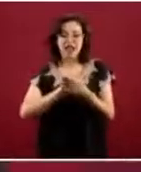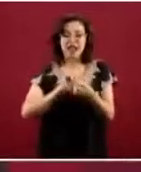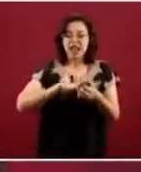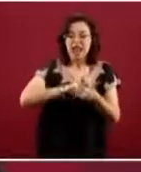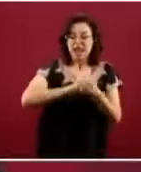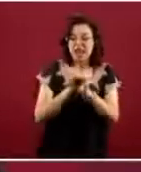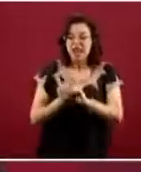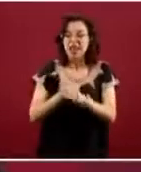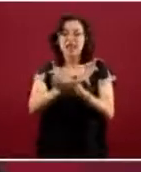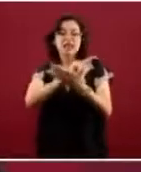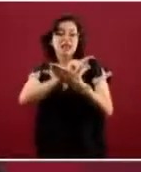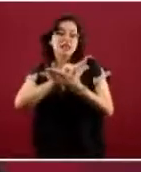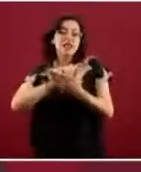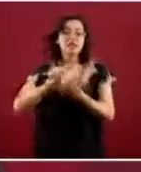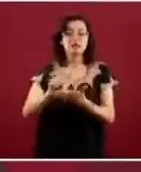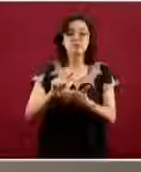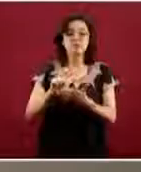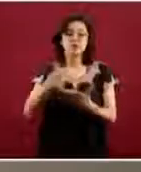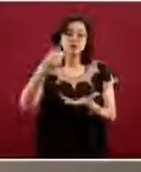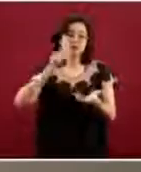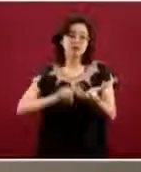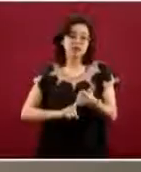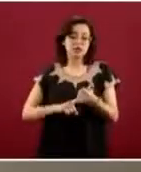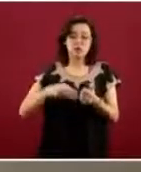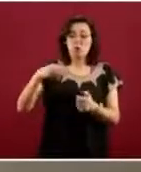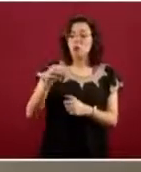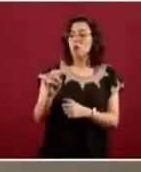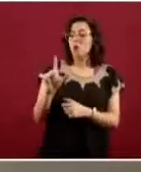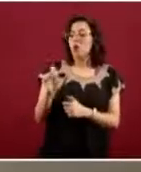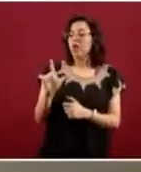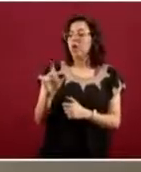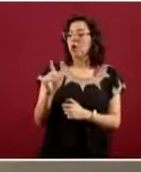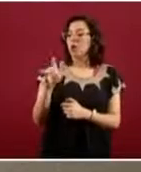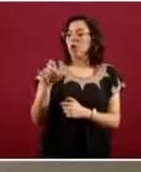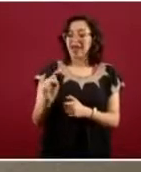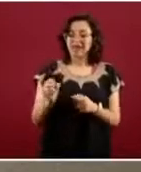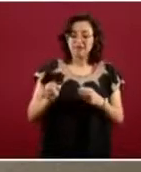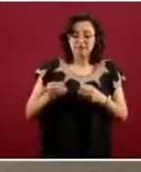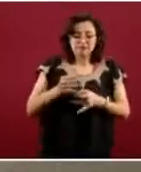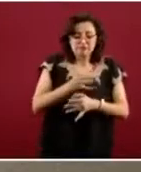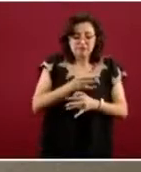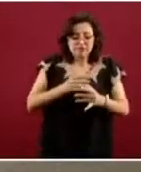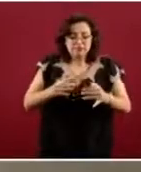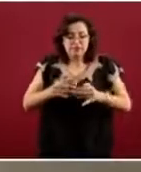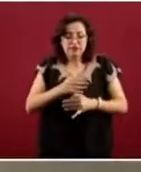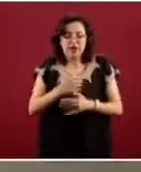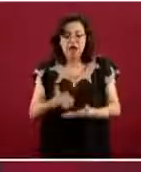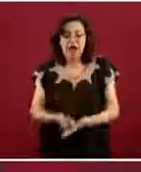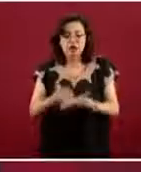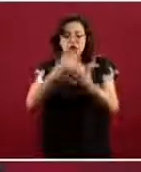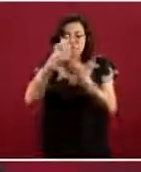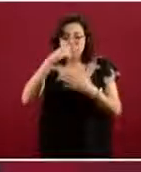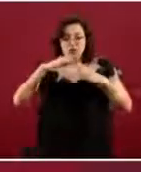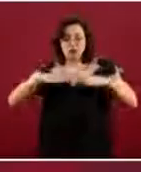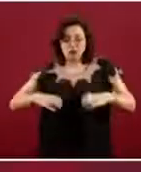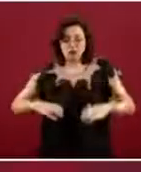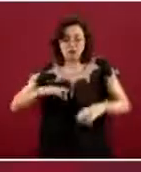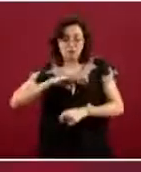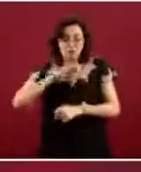amplia de moléculas que participan en la respuesta inflamatoria y en el sistema de defensa, el sistema